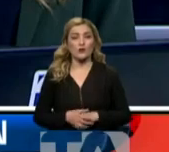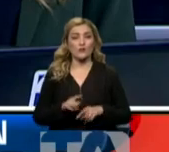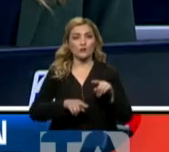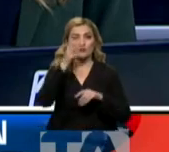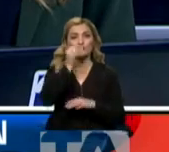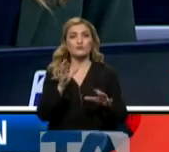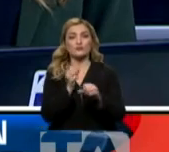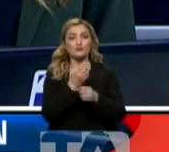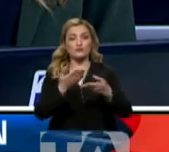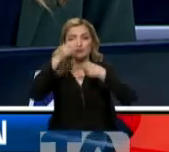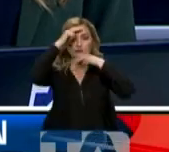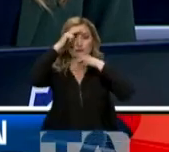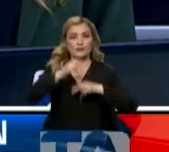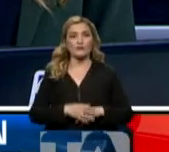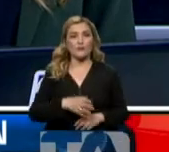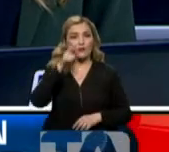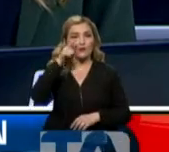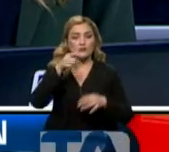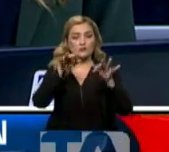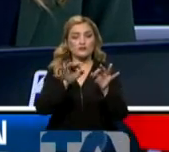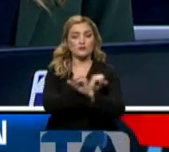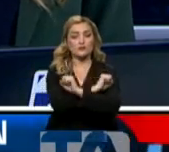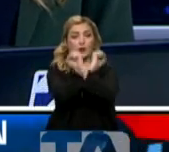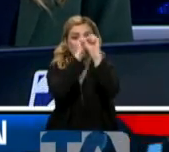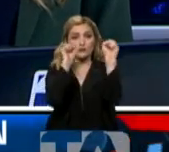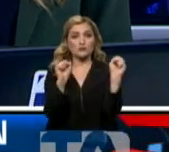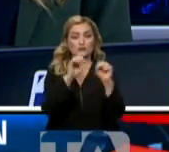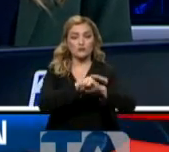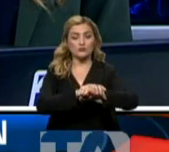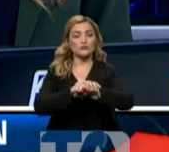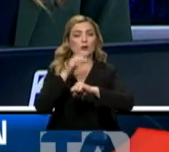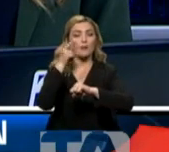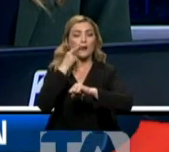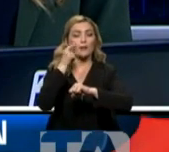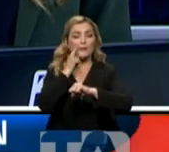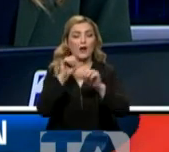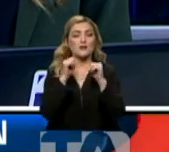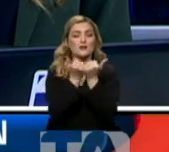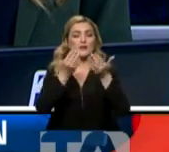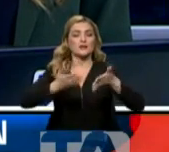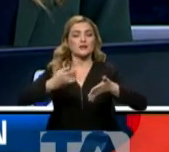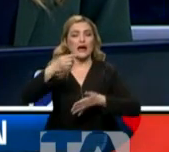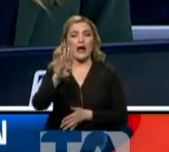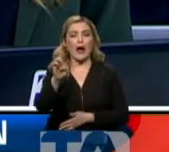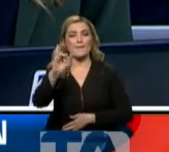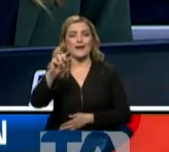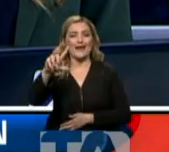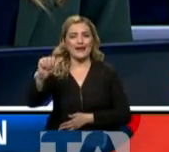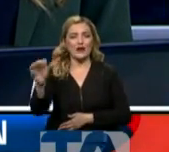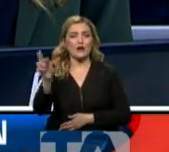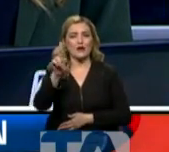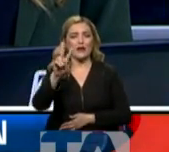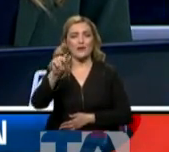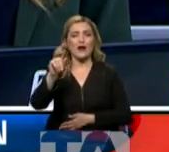Amigos, buenas noches, bienvenidos. La Fiscalía confirmó esta mañana la detención del padre del asambleísta Gabriela Rivadeneira y un supuesto